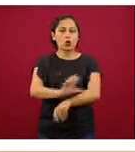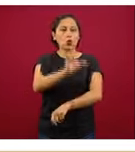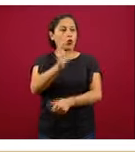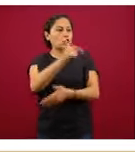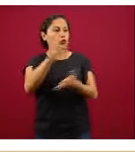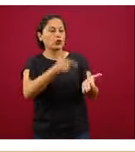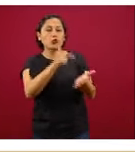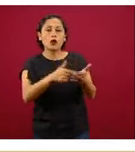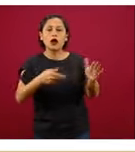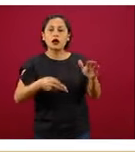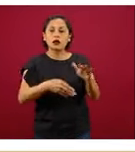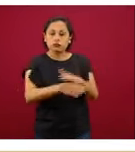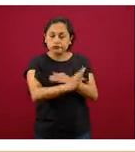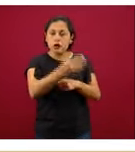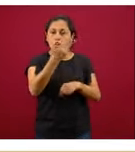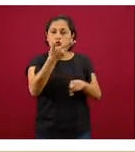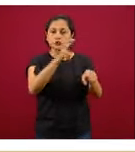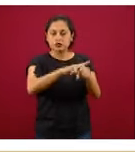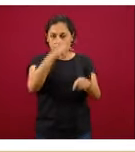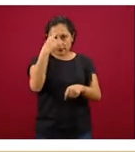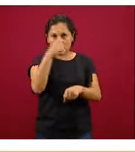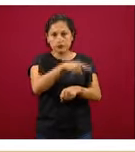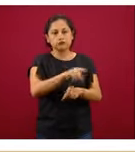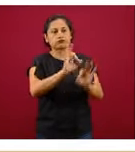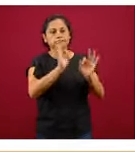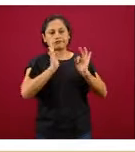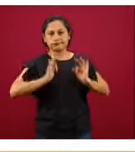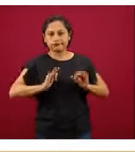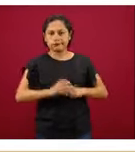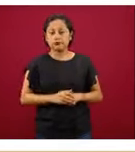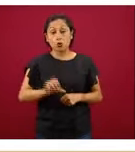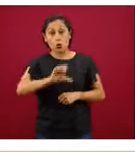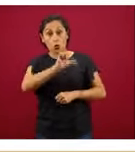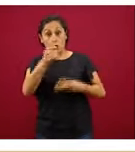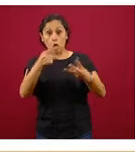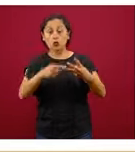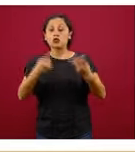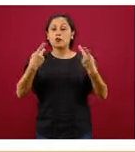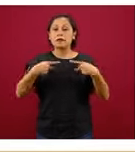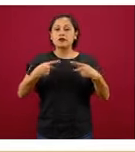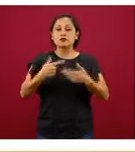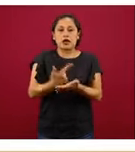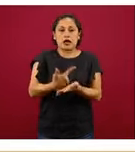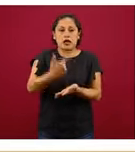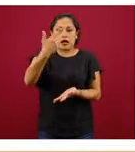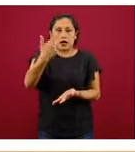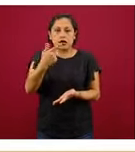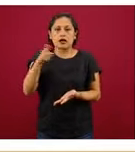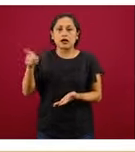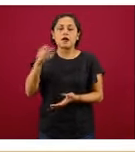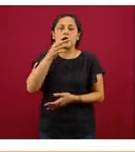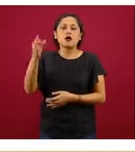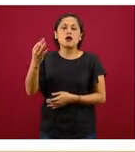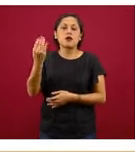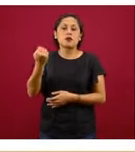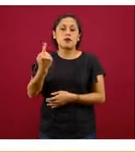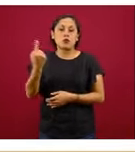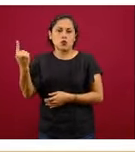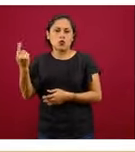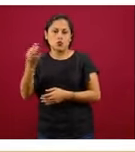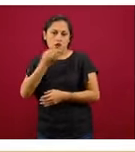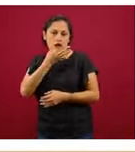una unidad hospitalaria. Ahora, este paciente grave que se identifica a través del 911 y que, como ya